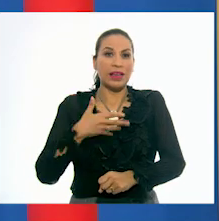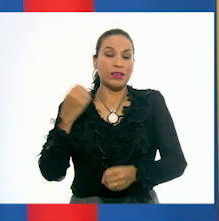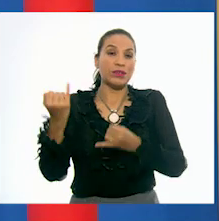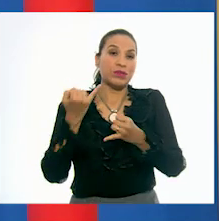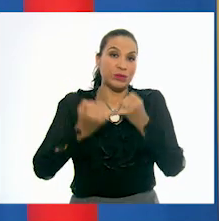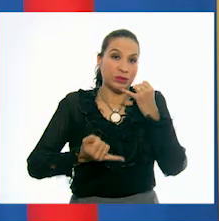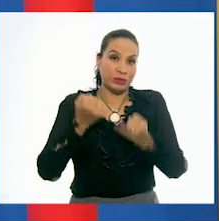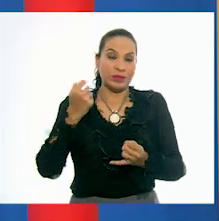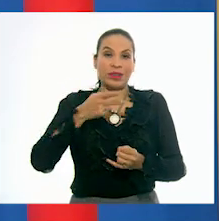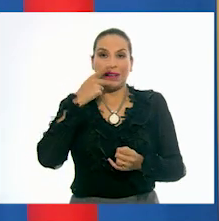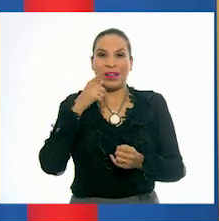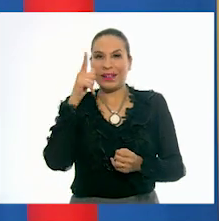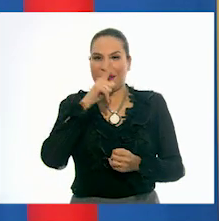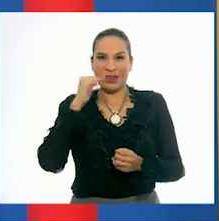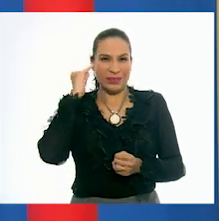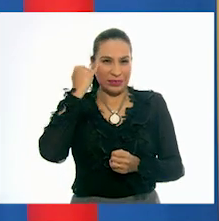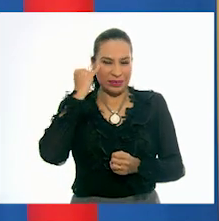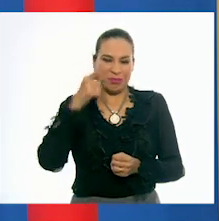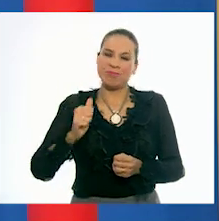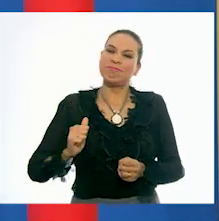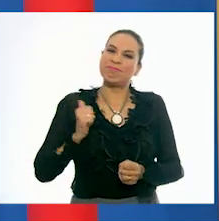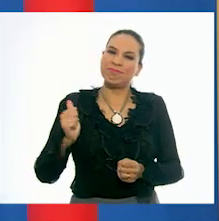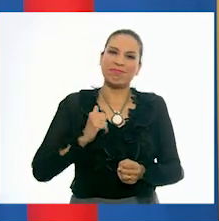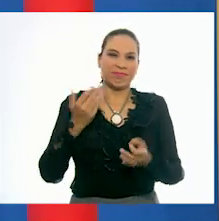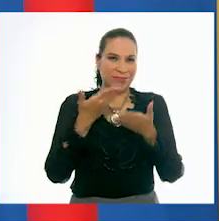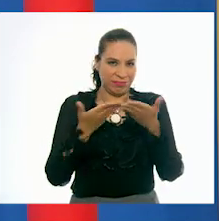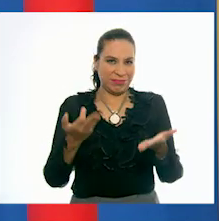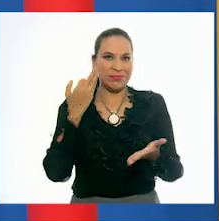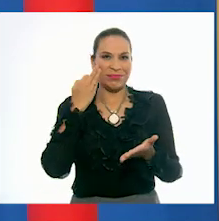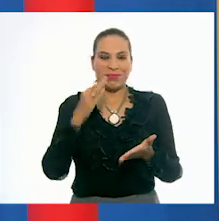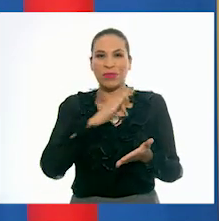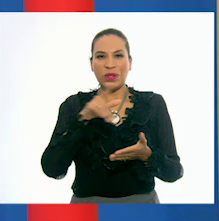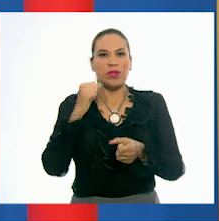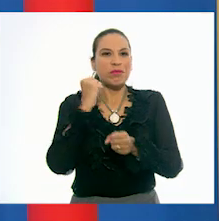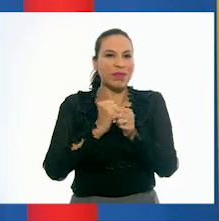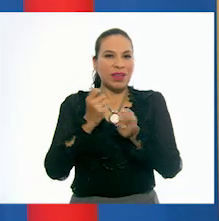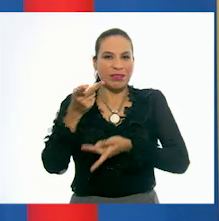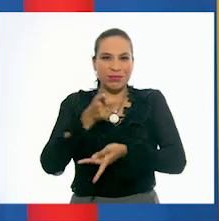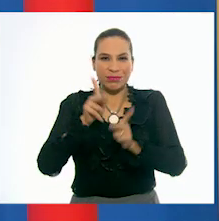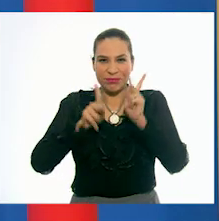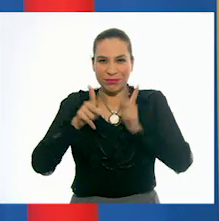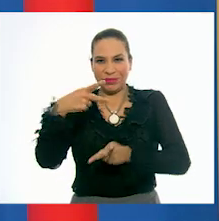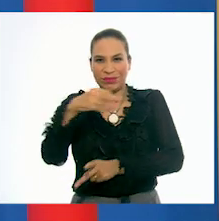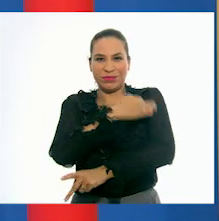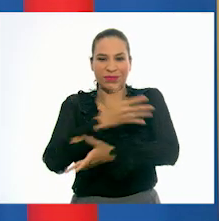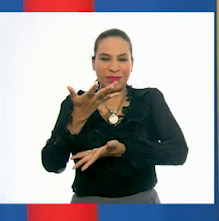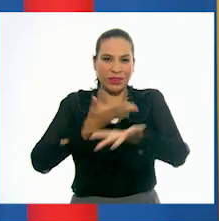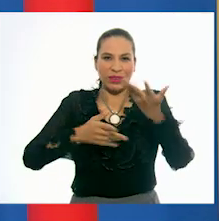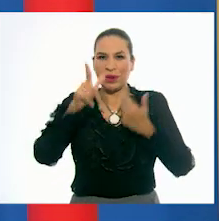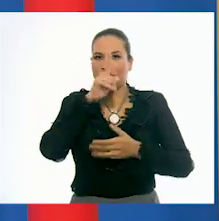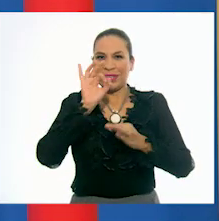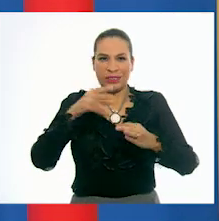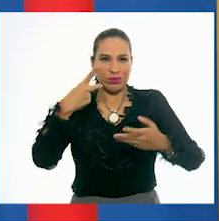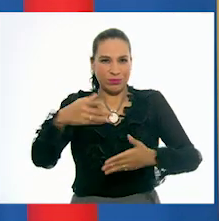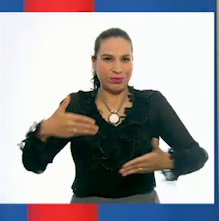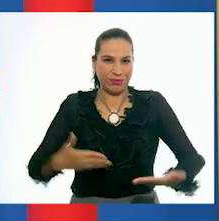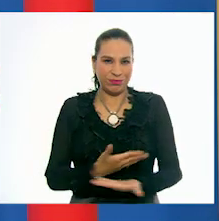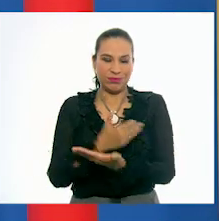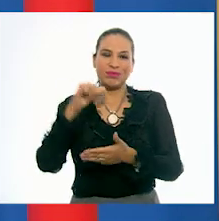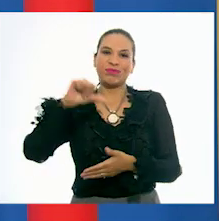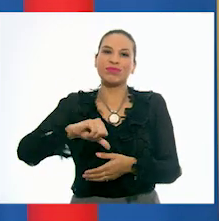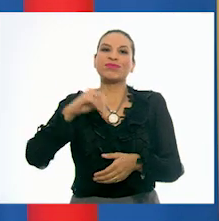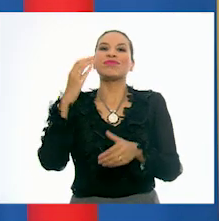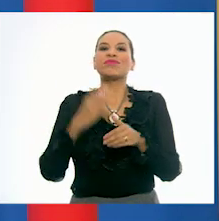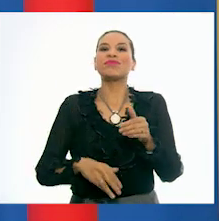la fortuna de hablar una lengua indígena, aprovecha también este momento para practicarla y platica con tu familia en tu lengua materna. Por